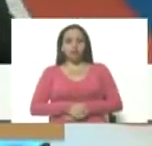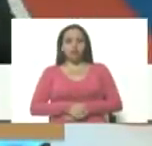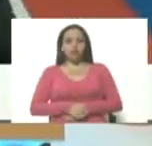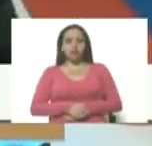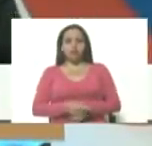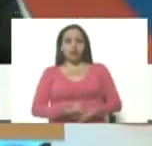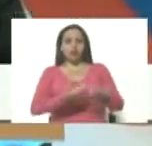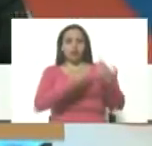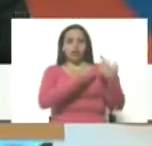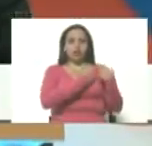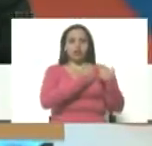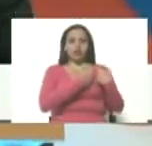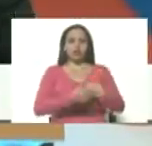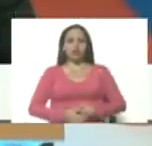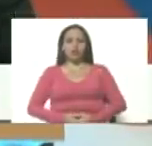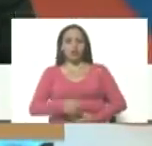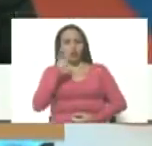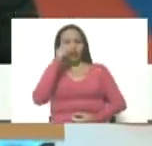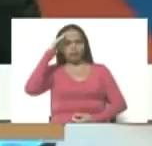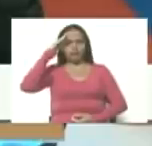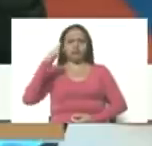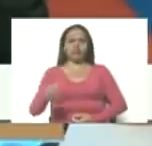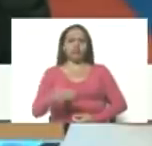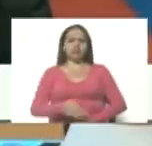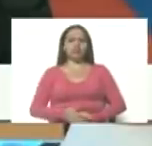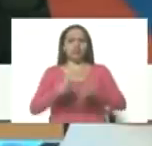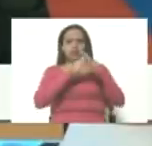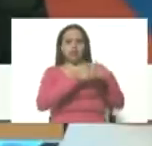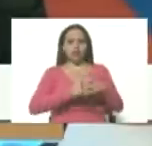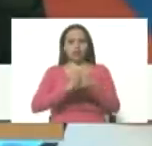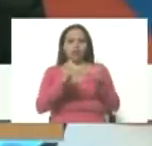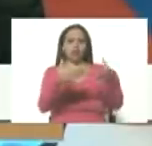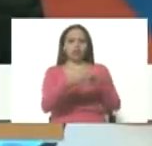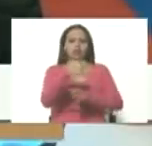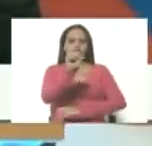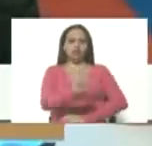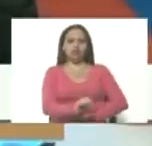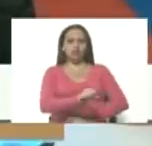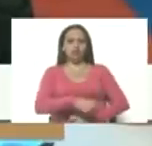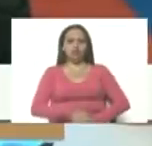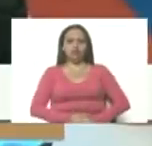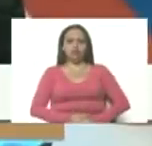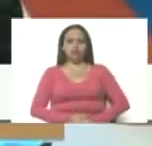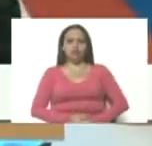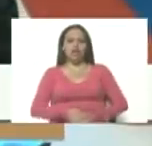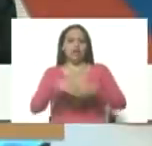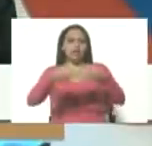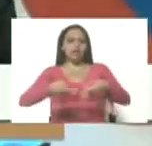almirante Kreifaller del Comando Sur. Y siempre